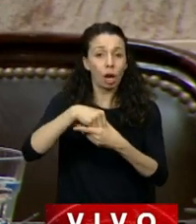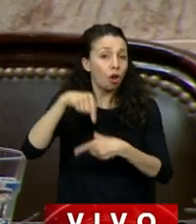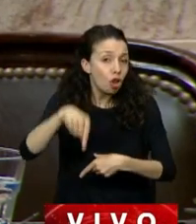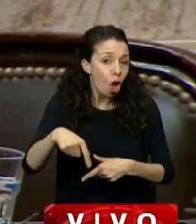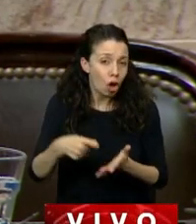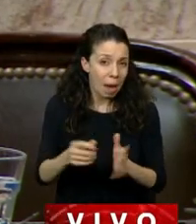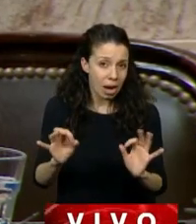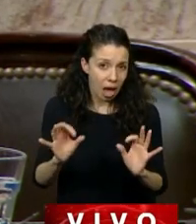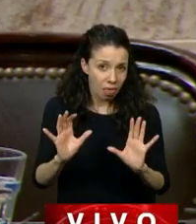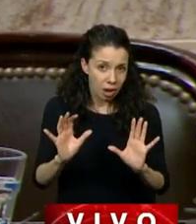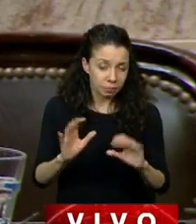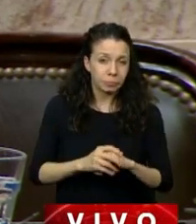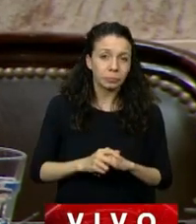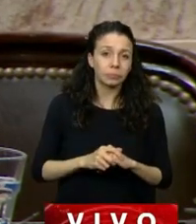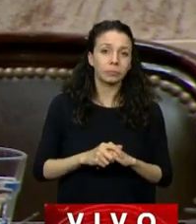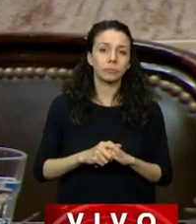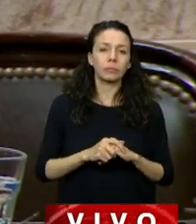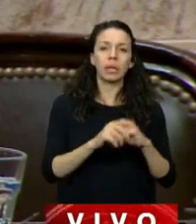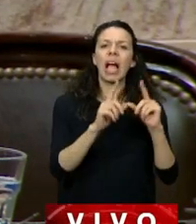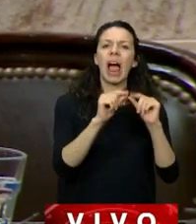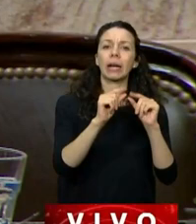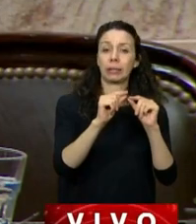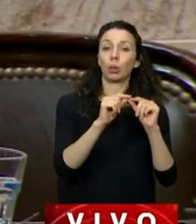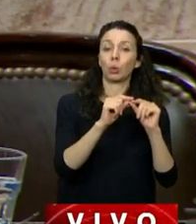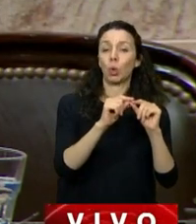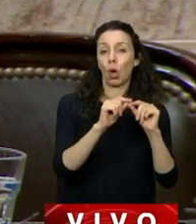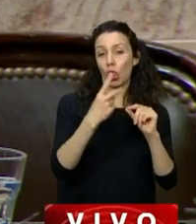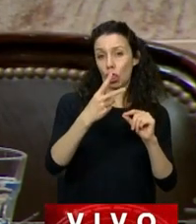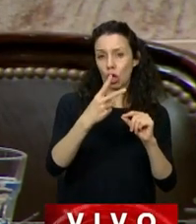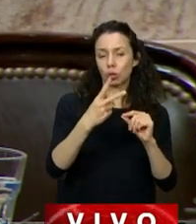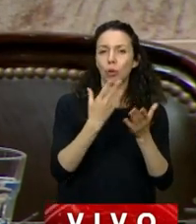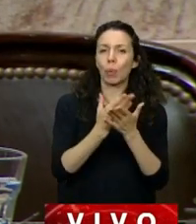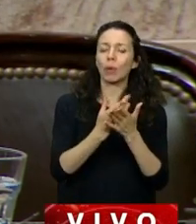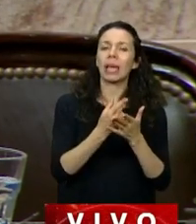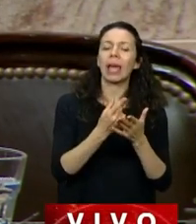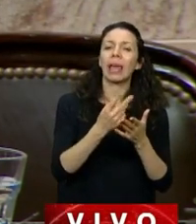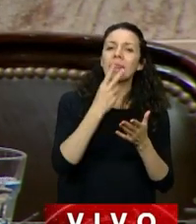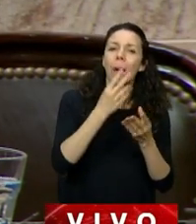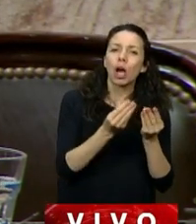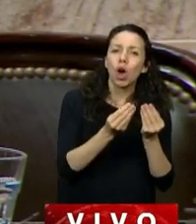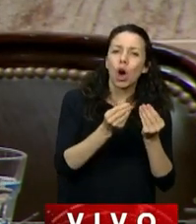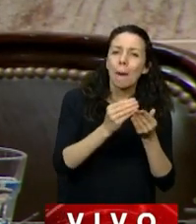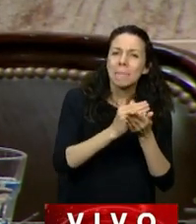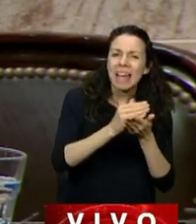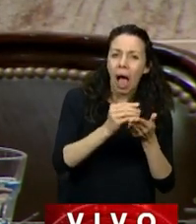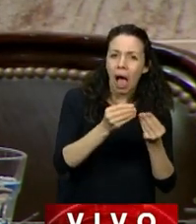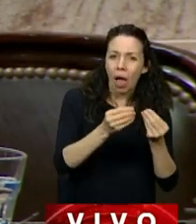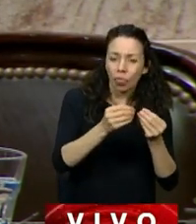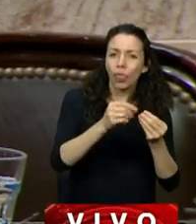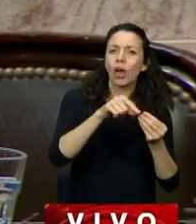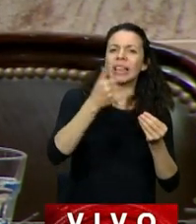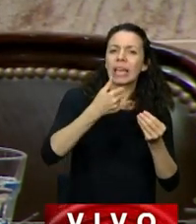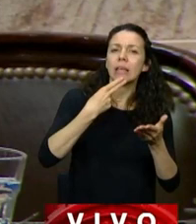en el artículo 2 lo que lo que proponemos que el tabaco picado que hoy tiene solo un impuesto mínimo